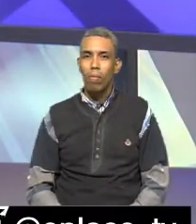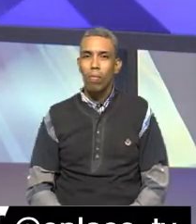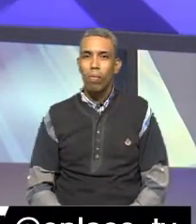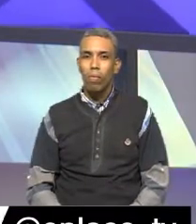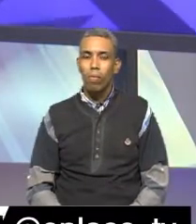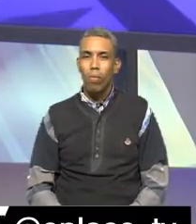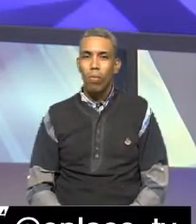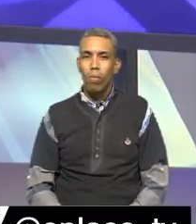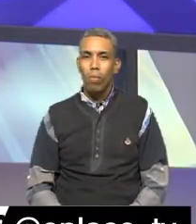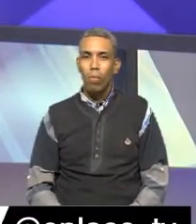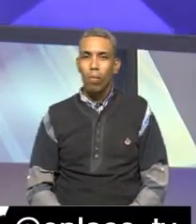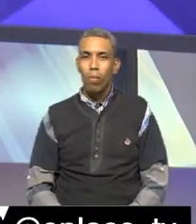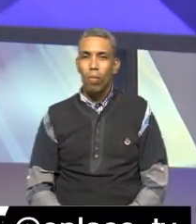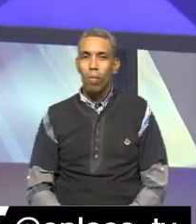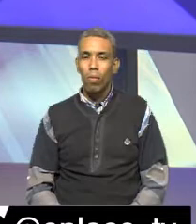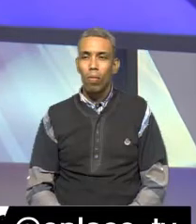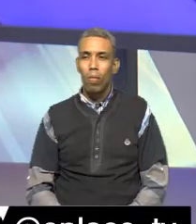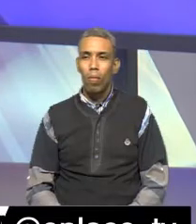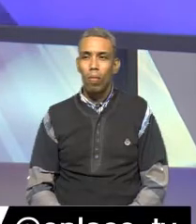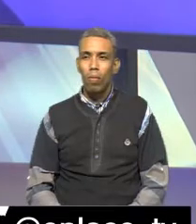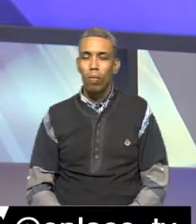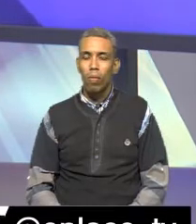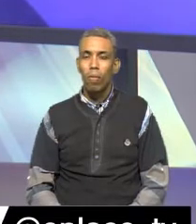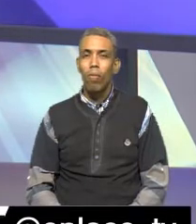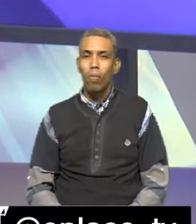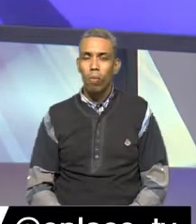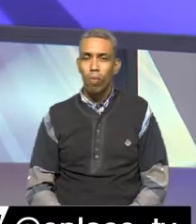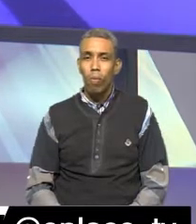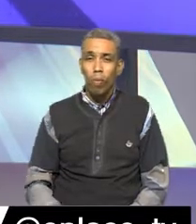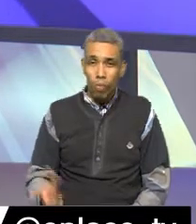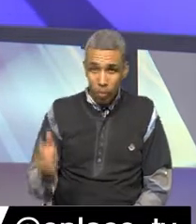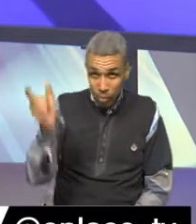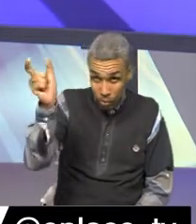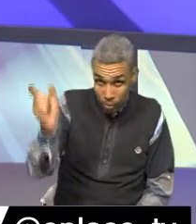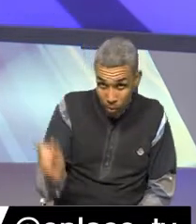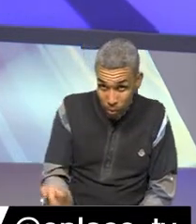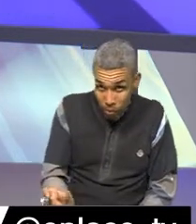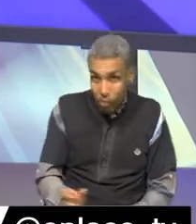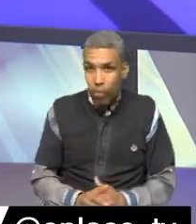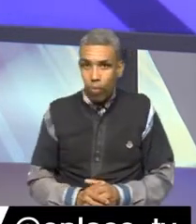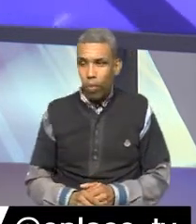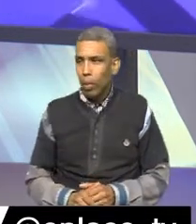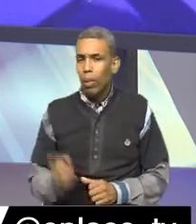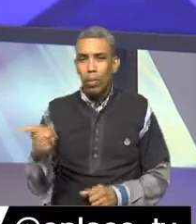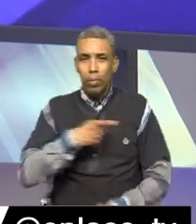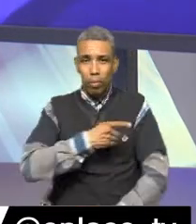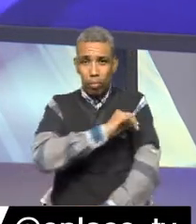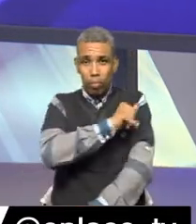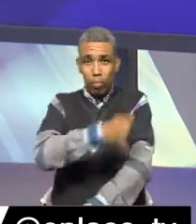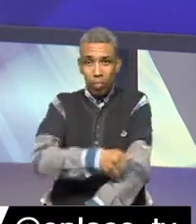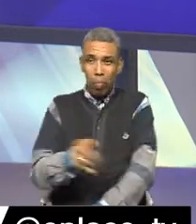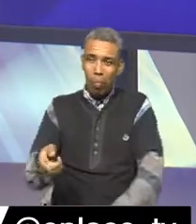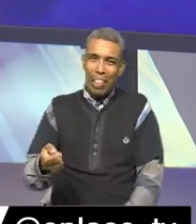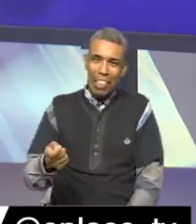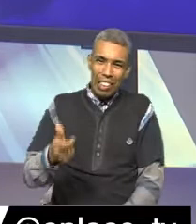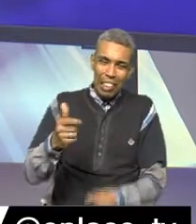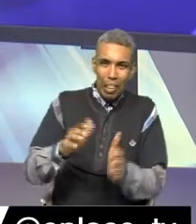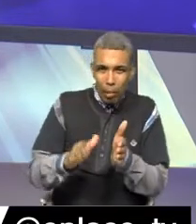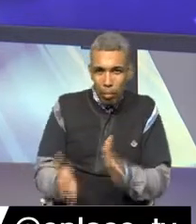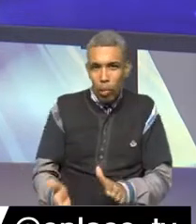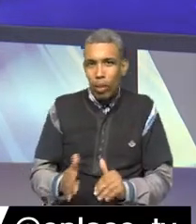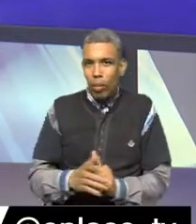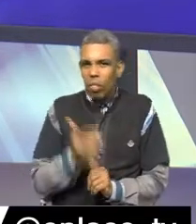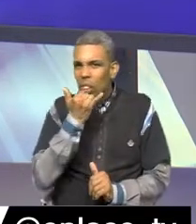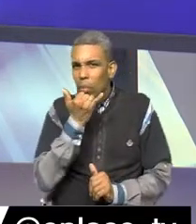Por una vieja disputa con sus hijos, un adulto mayor fue herido en hechos ocurridos en el vecino municipio de Yondó, Antioquia. Esta persona se encuentra estable en el